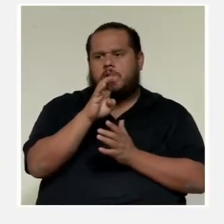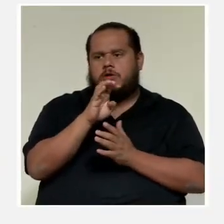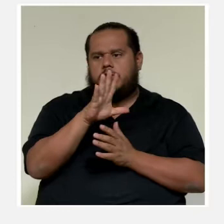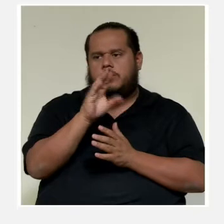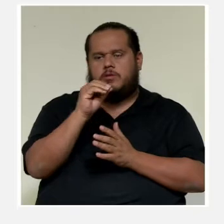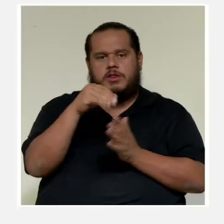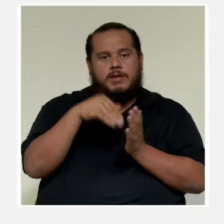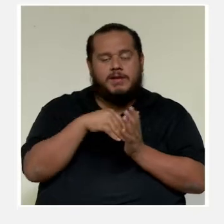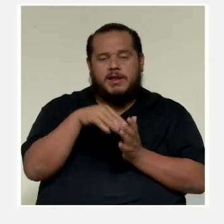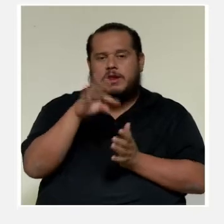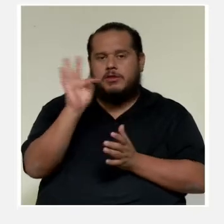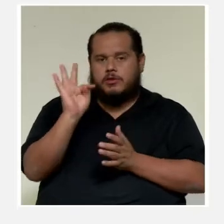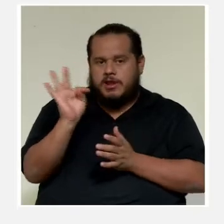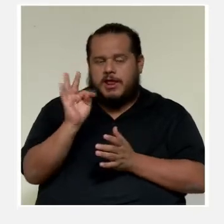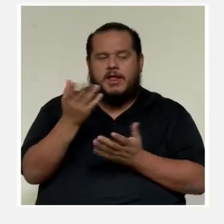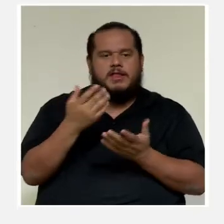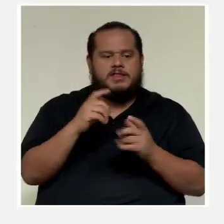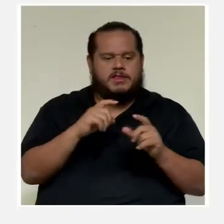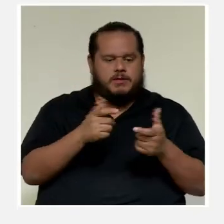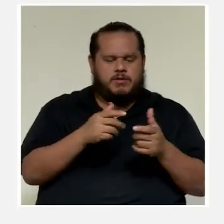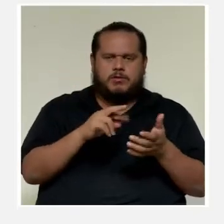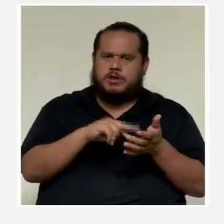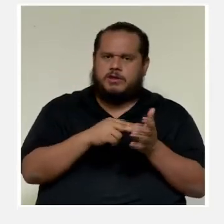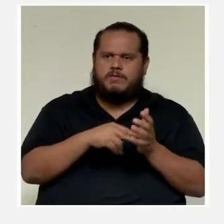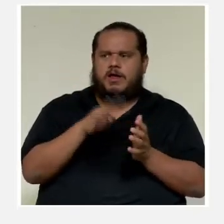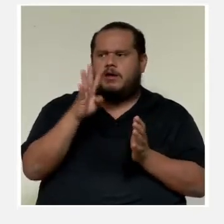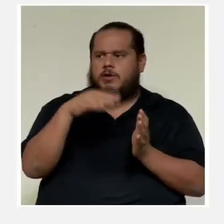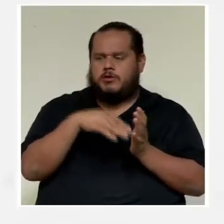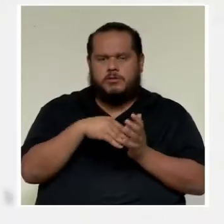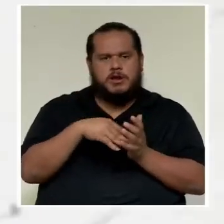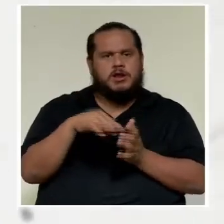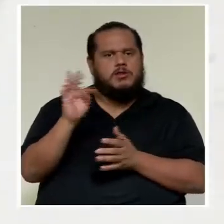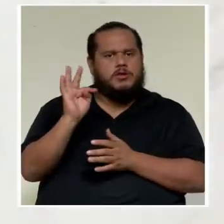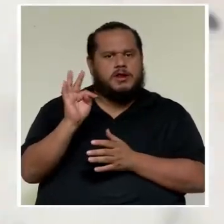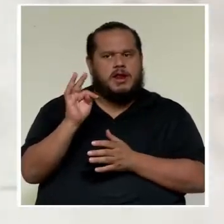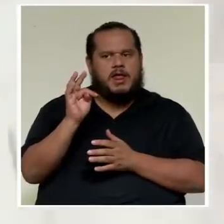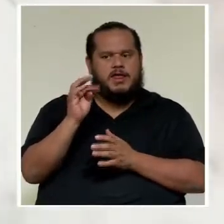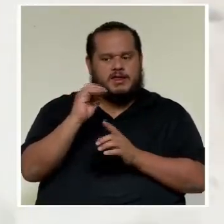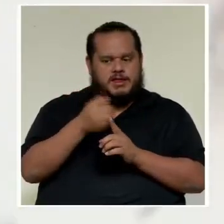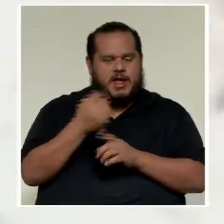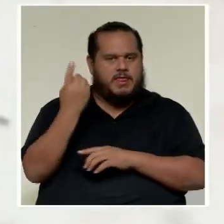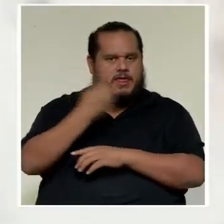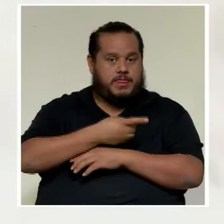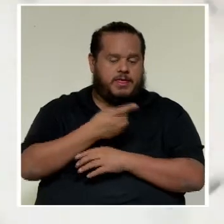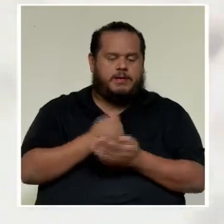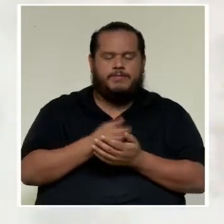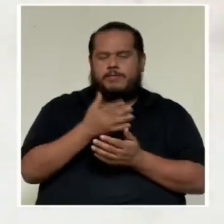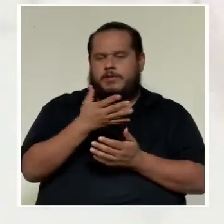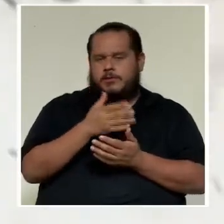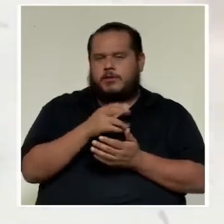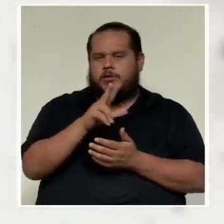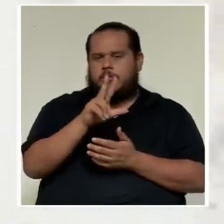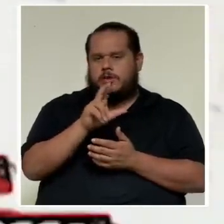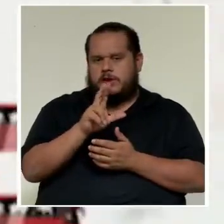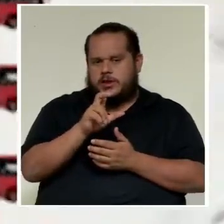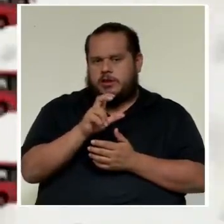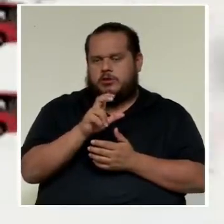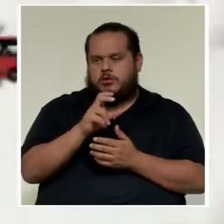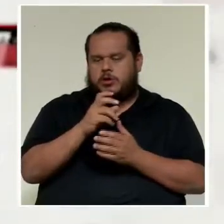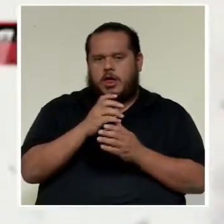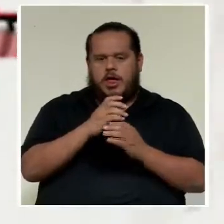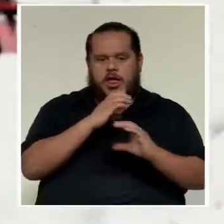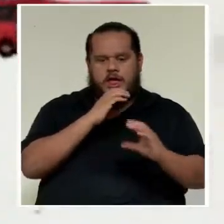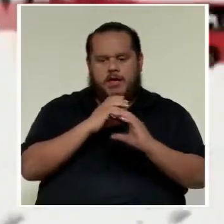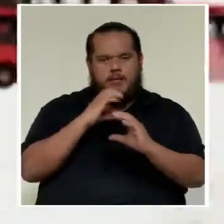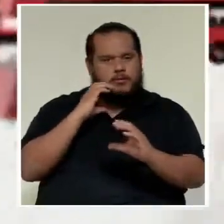1.450.000 toneladas de residuos, lo que equivale a unos 4.000 toneladas al día de residuos, algo así como unos 300 autobuses